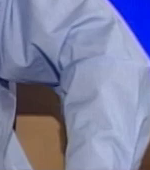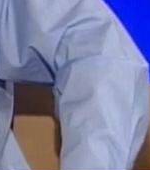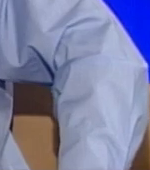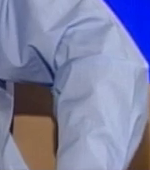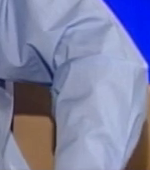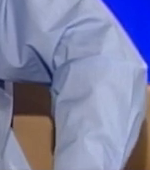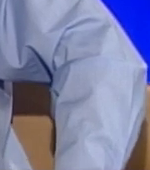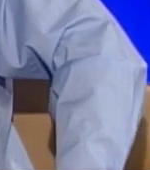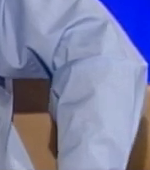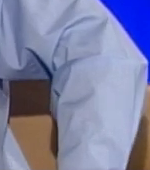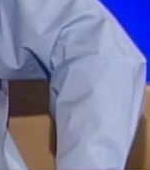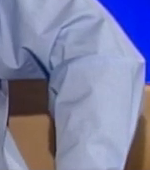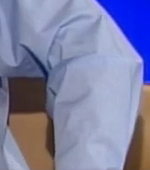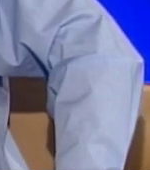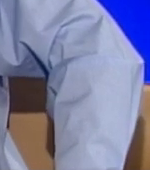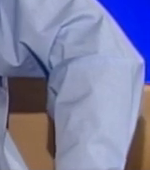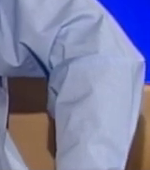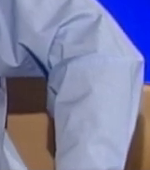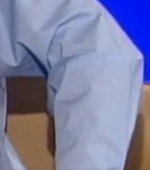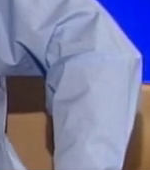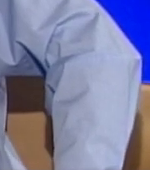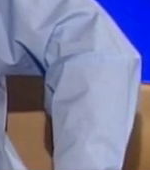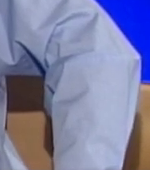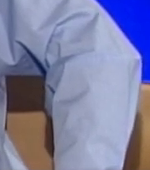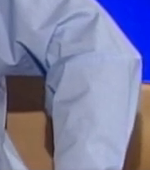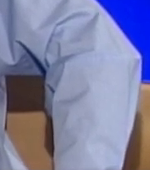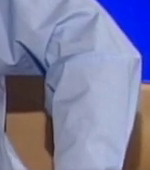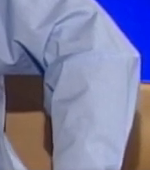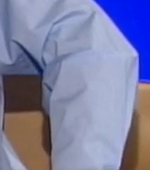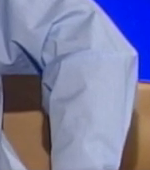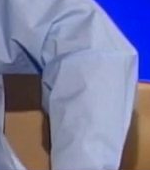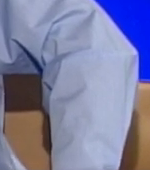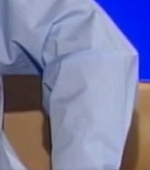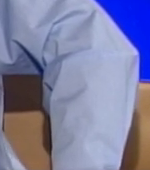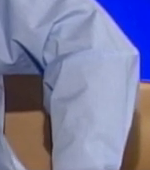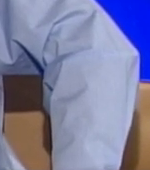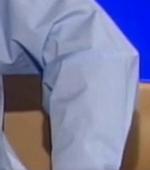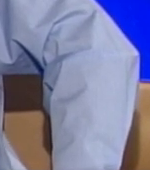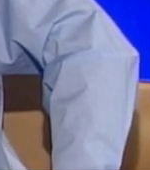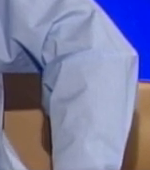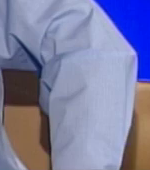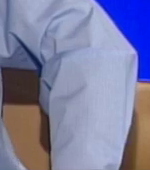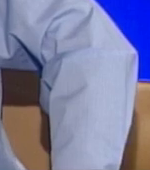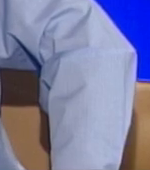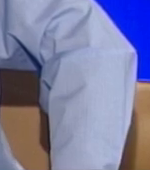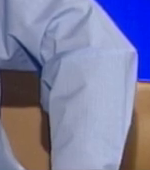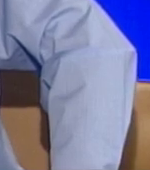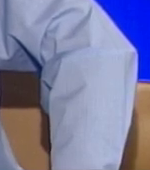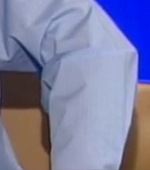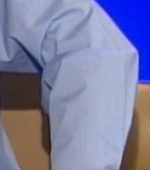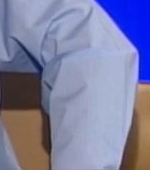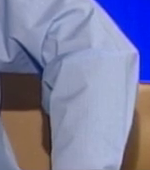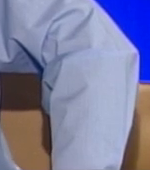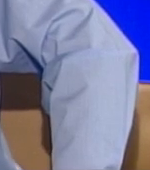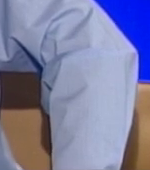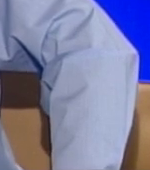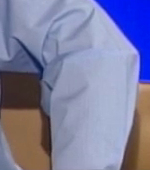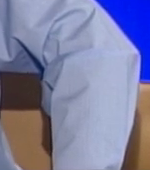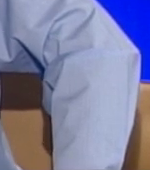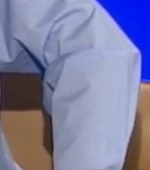economía es la sanción, el bloqueo de nuestra economía, cuyo costo asciende en estos momentos a 65